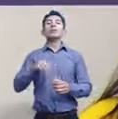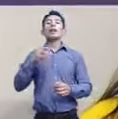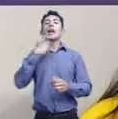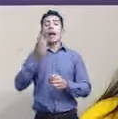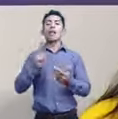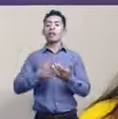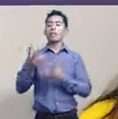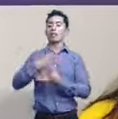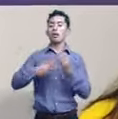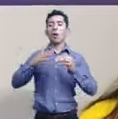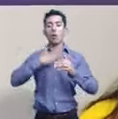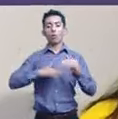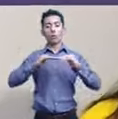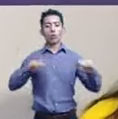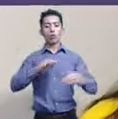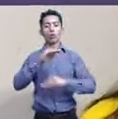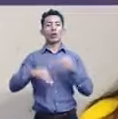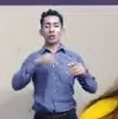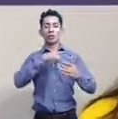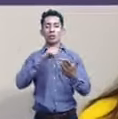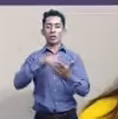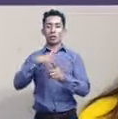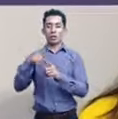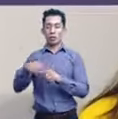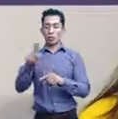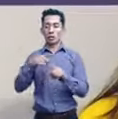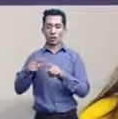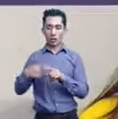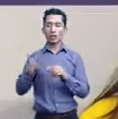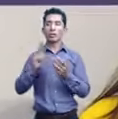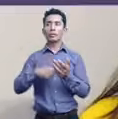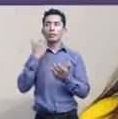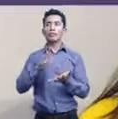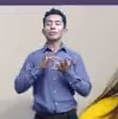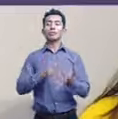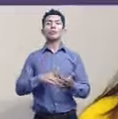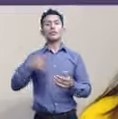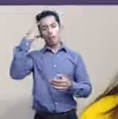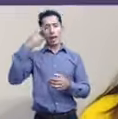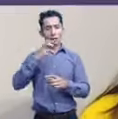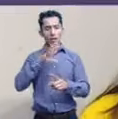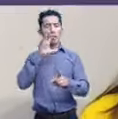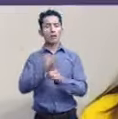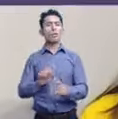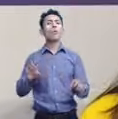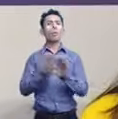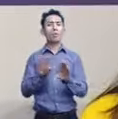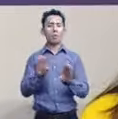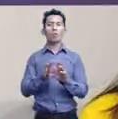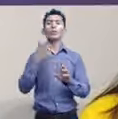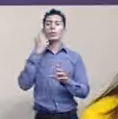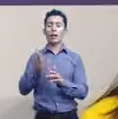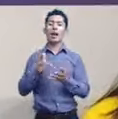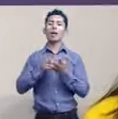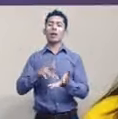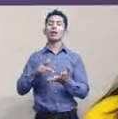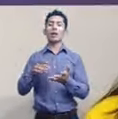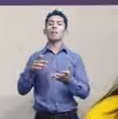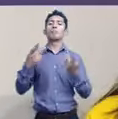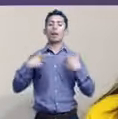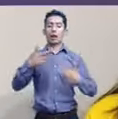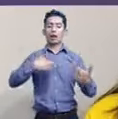generar derrama económica equitativa en todas las demarcaciones y comunidades de nuestro municipio. Para lograrlo, partiremos de apoyar la vocación